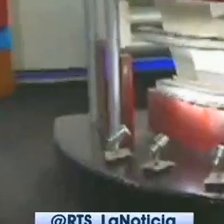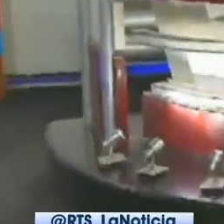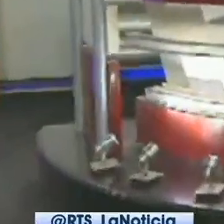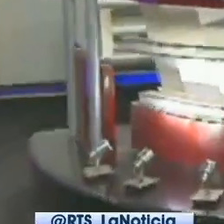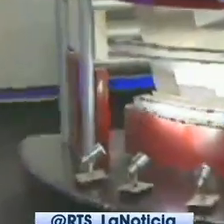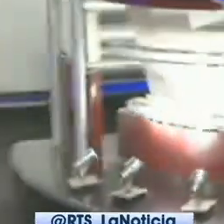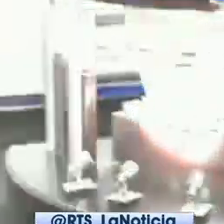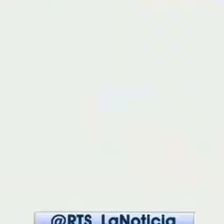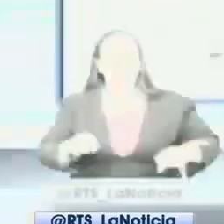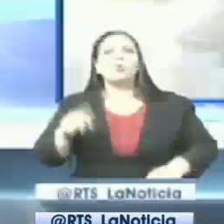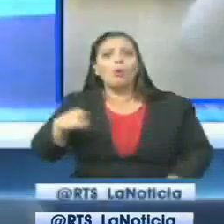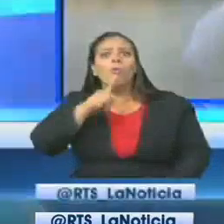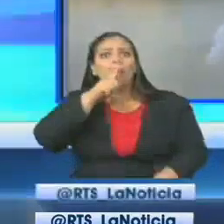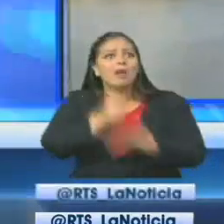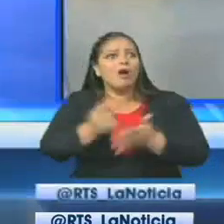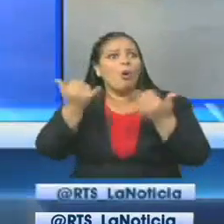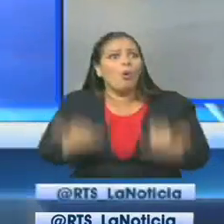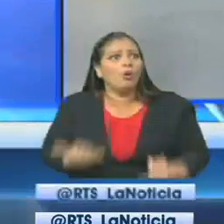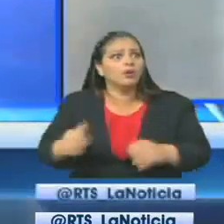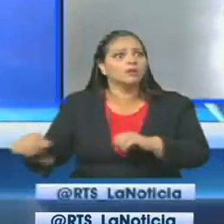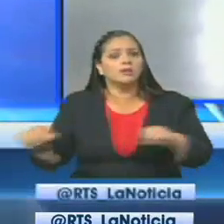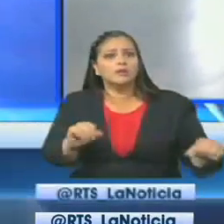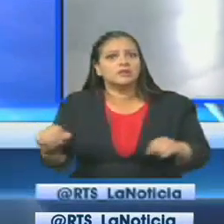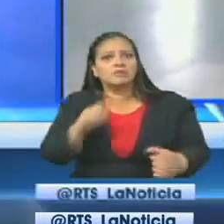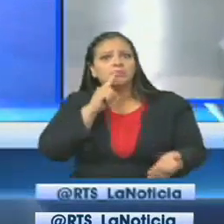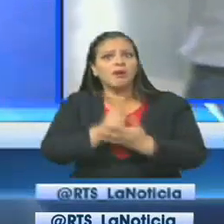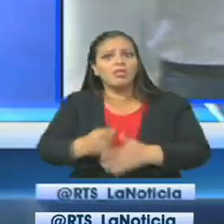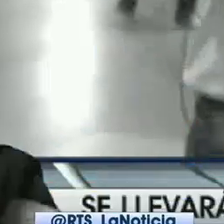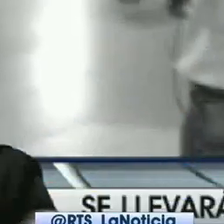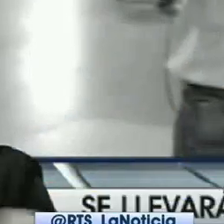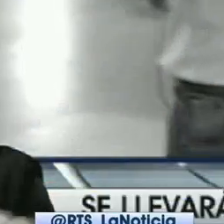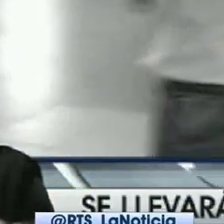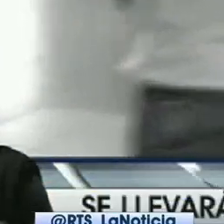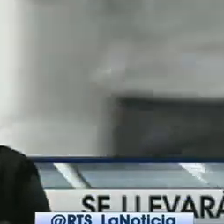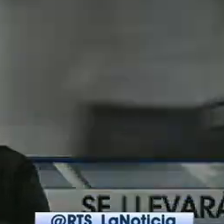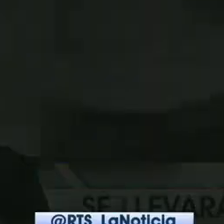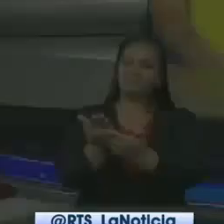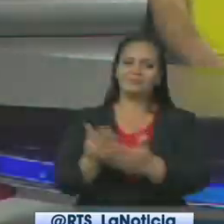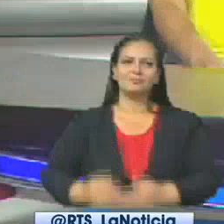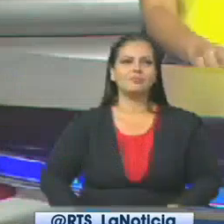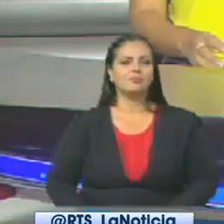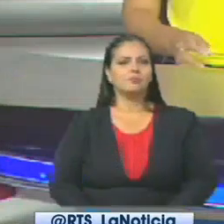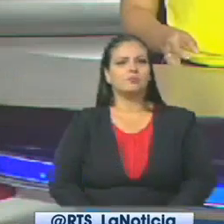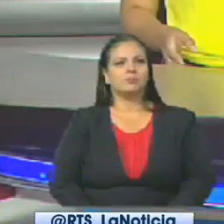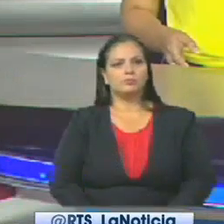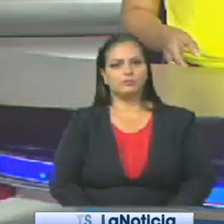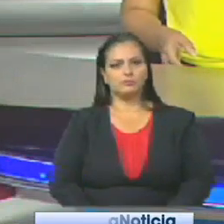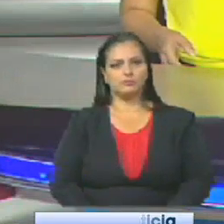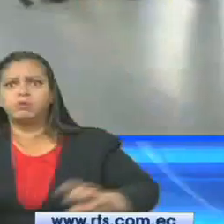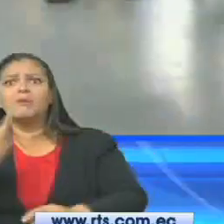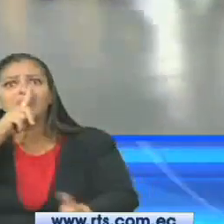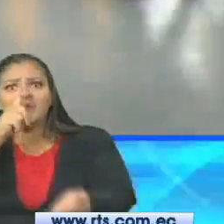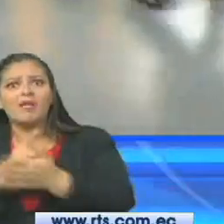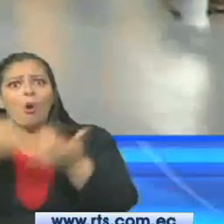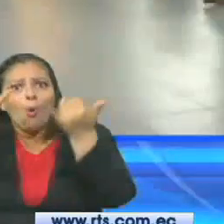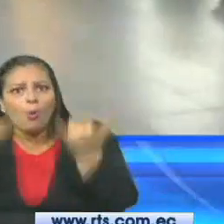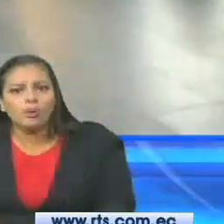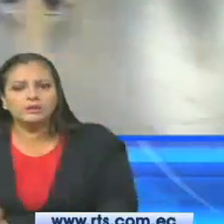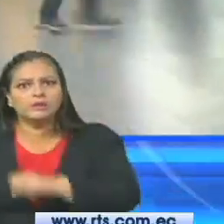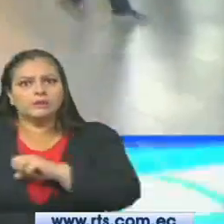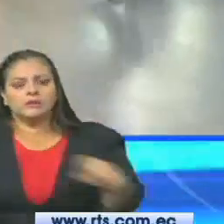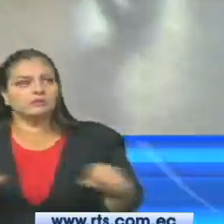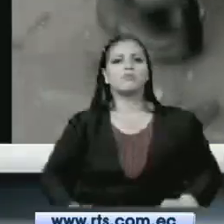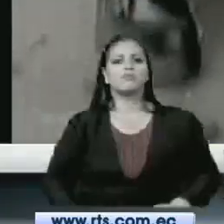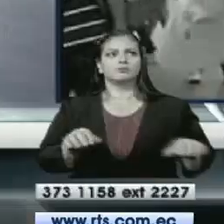necesita conocer. Es un temblor fuerte este momento aquí en la ciudad. Somos La Noticia, su informativo